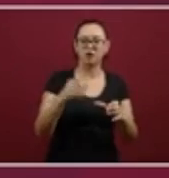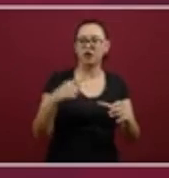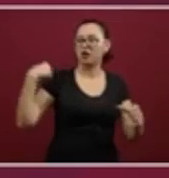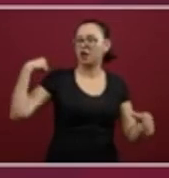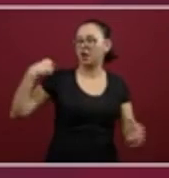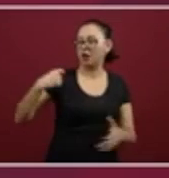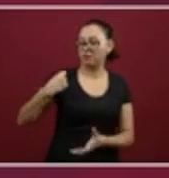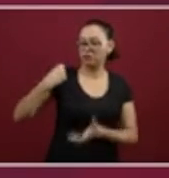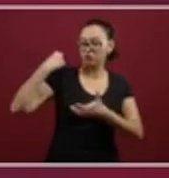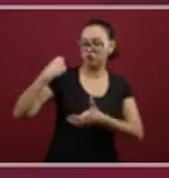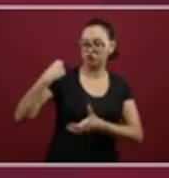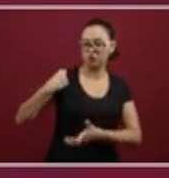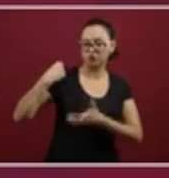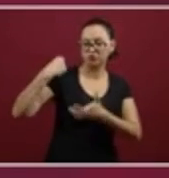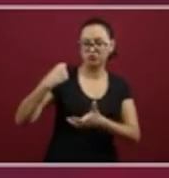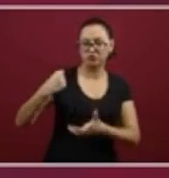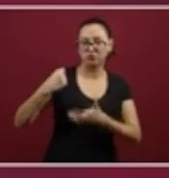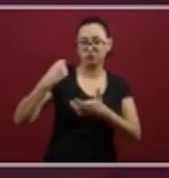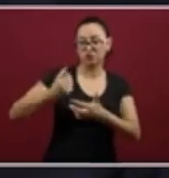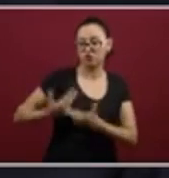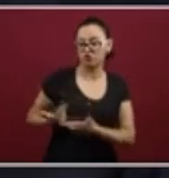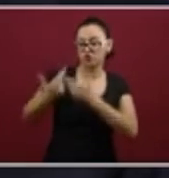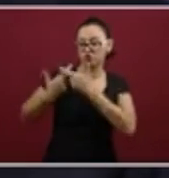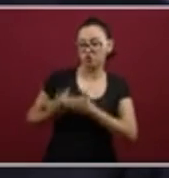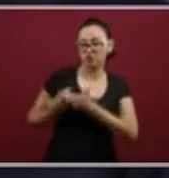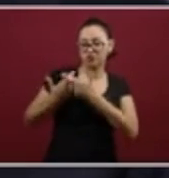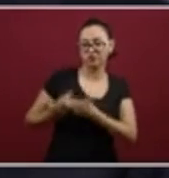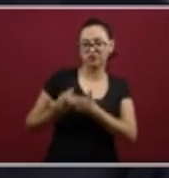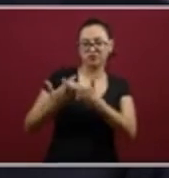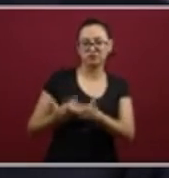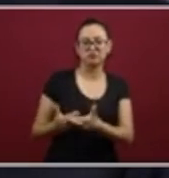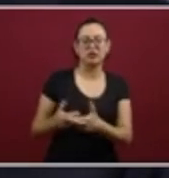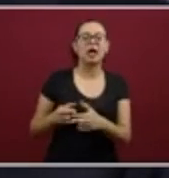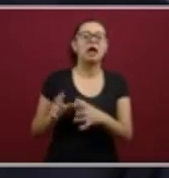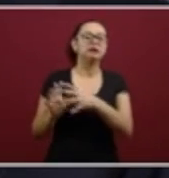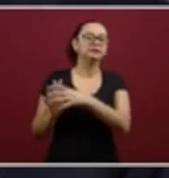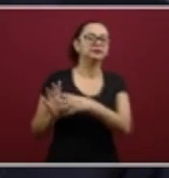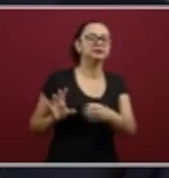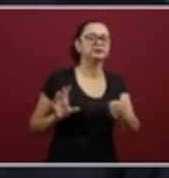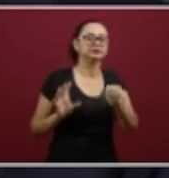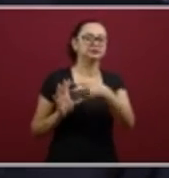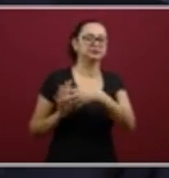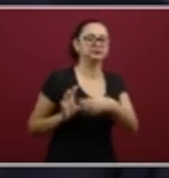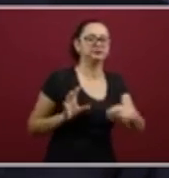anteriores no ejercidos. ¿De cuánto creen